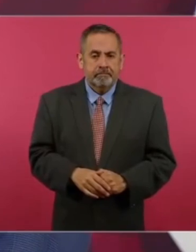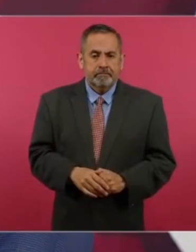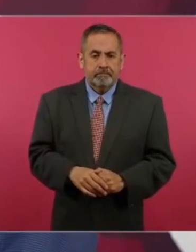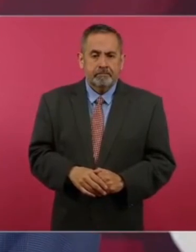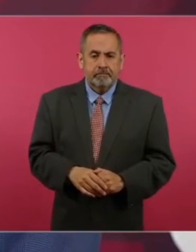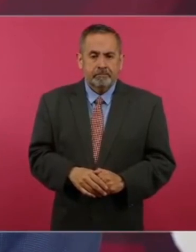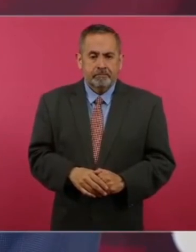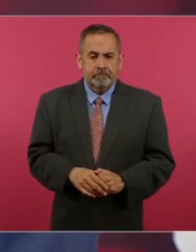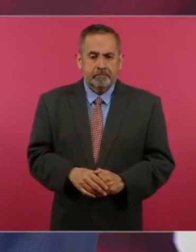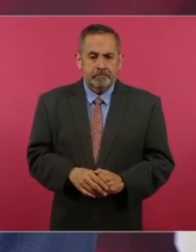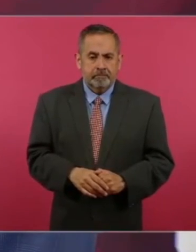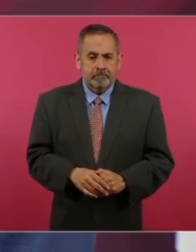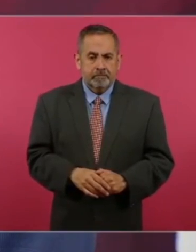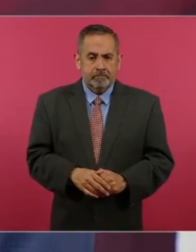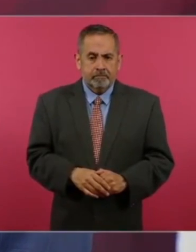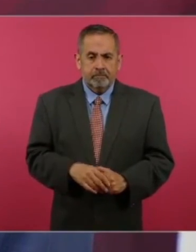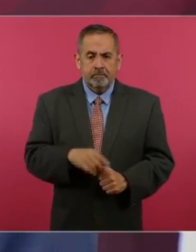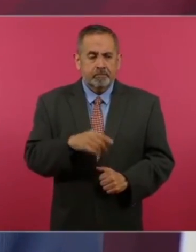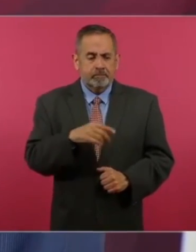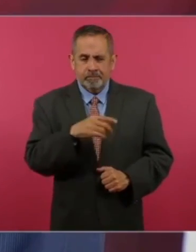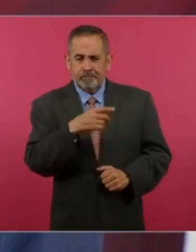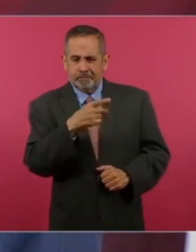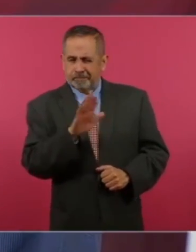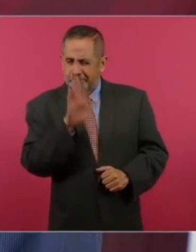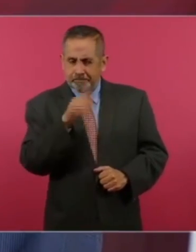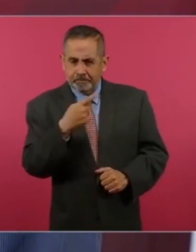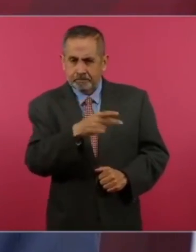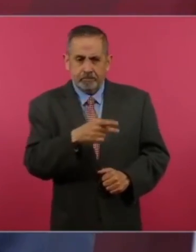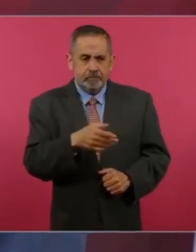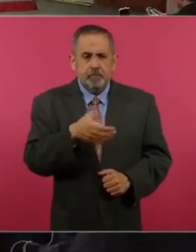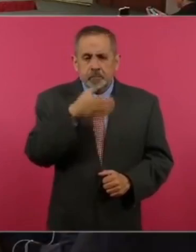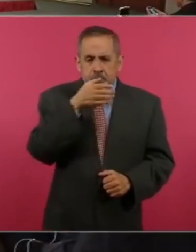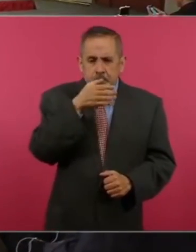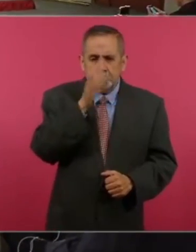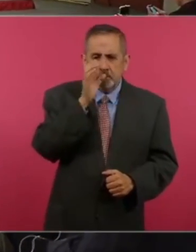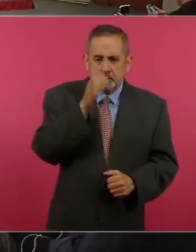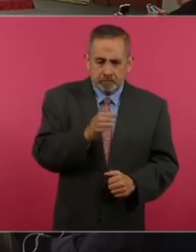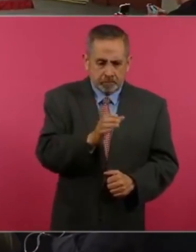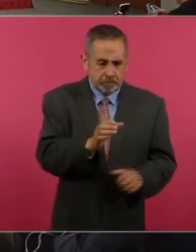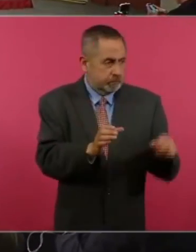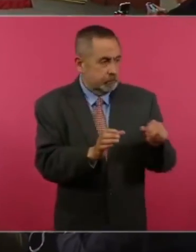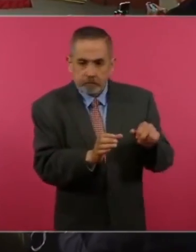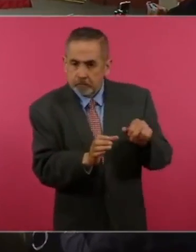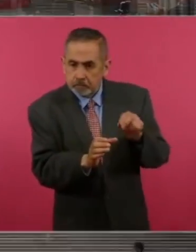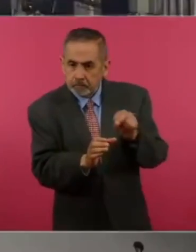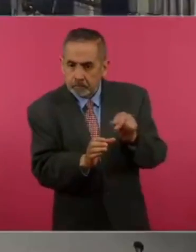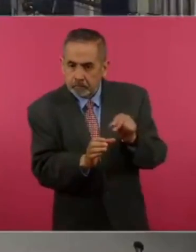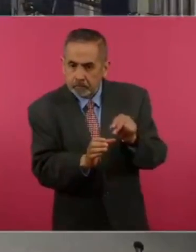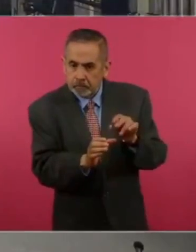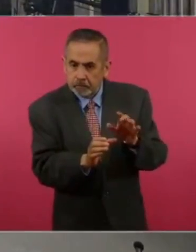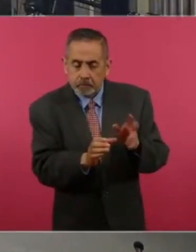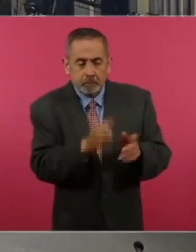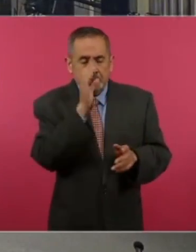le pusieron algunas sustancias a las bebidas y ya